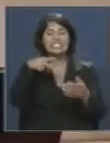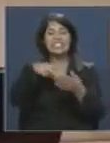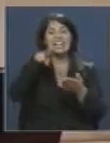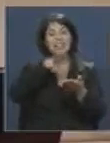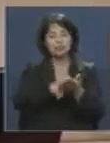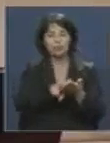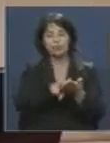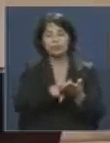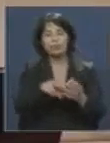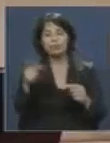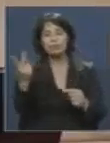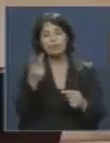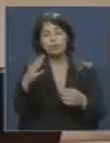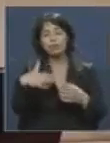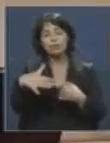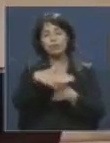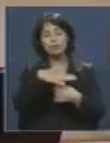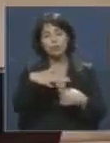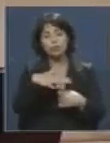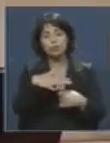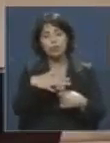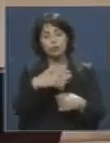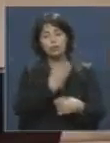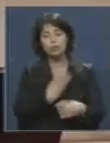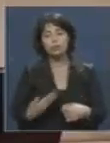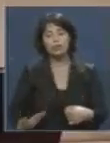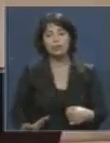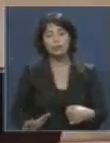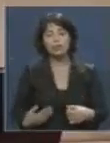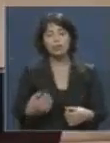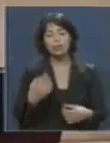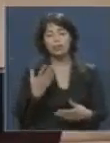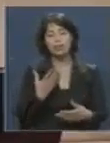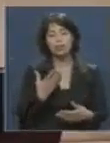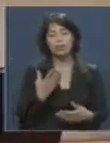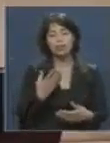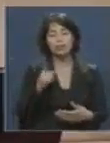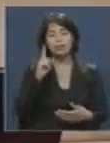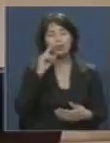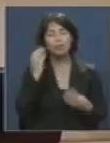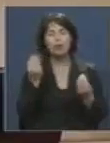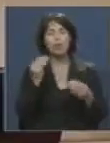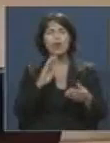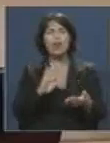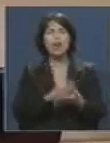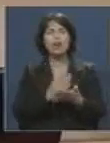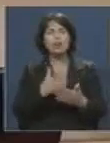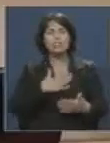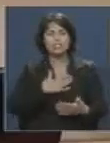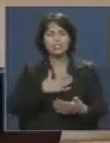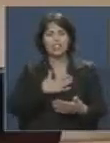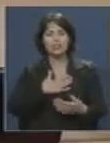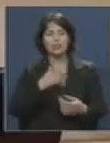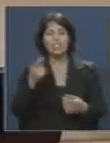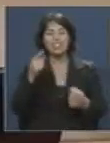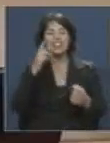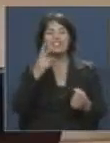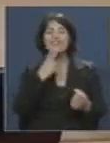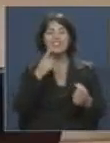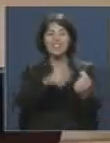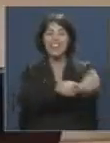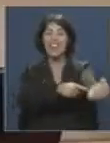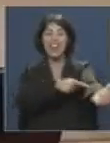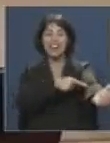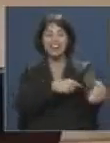Ambas circunstancias, señor presidente, la de tener una buena salud y ser longevo,